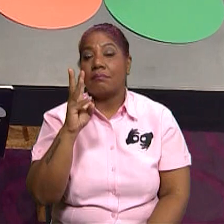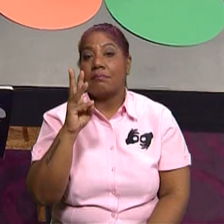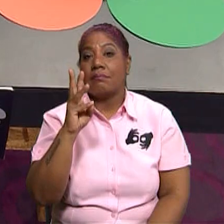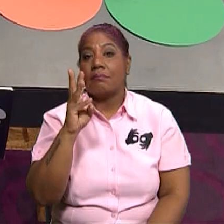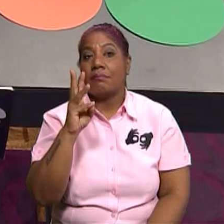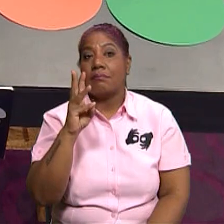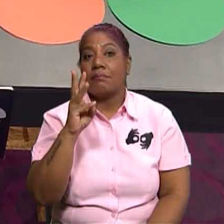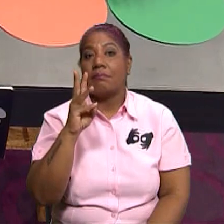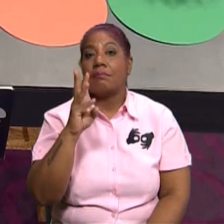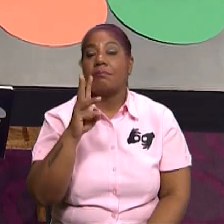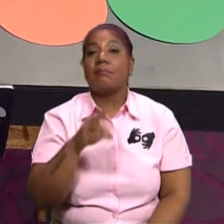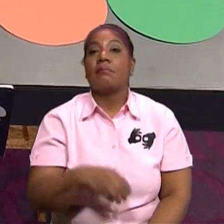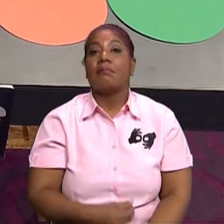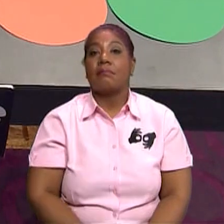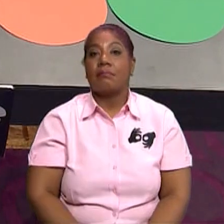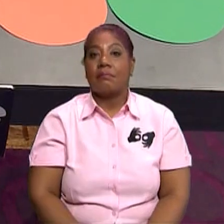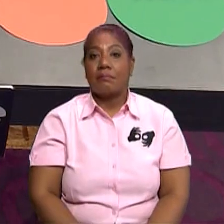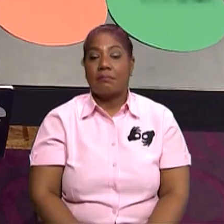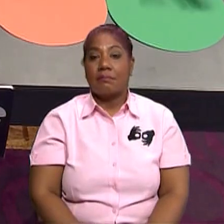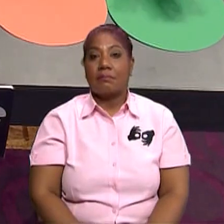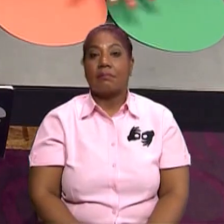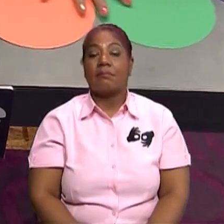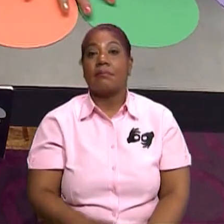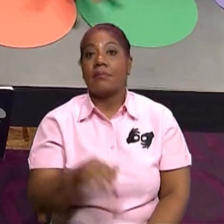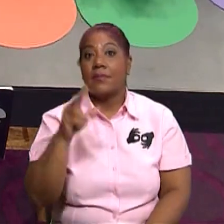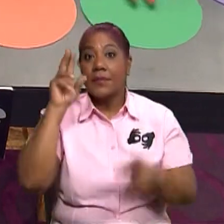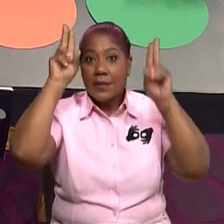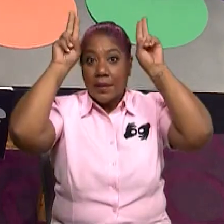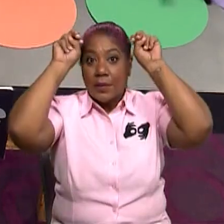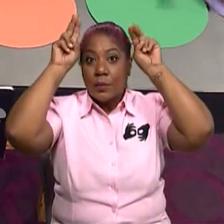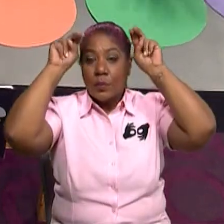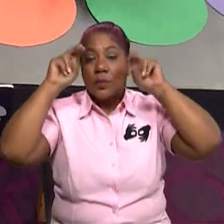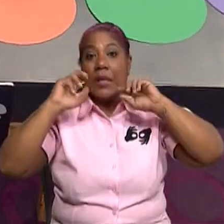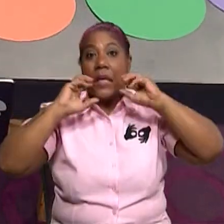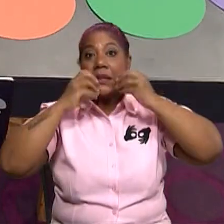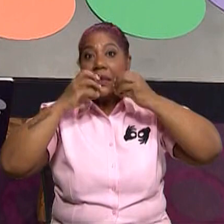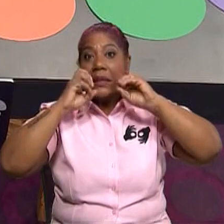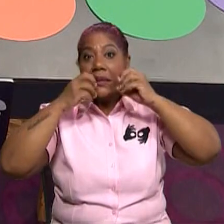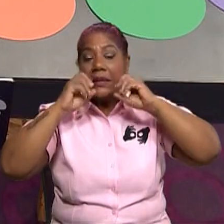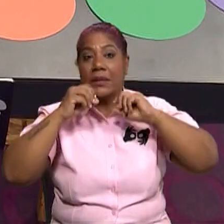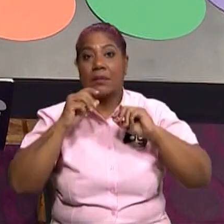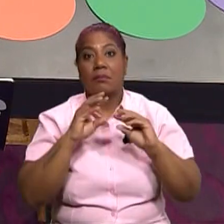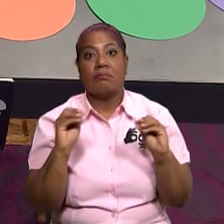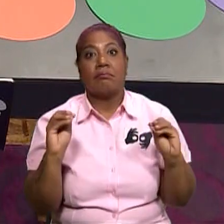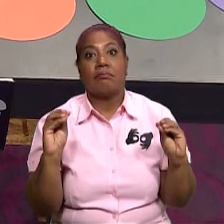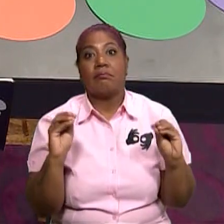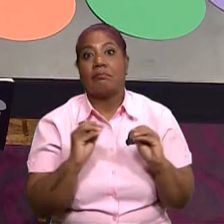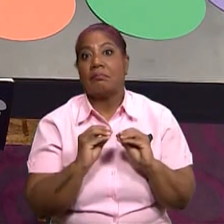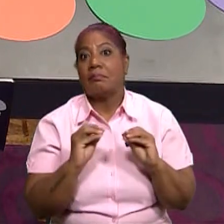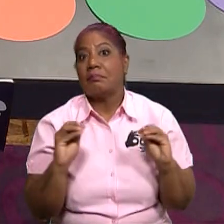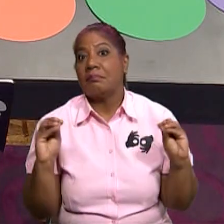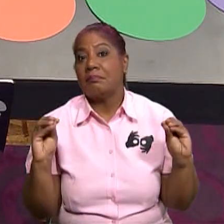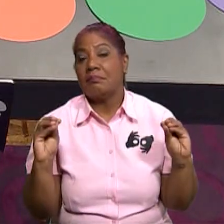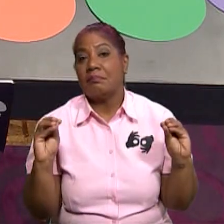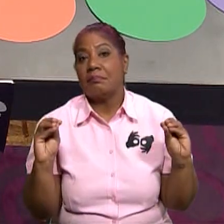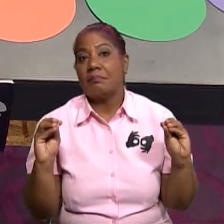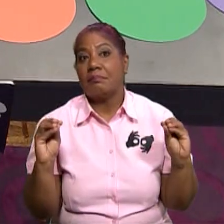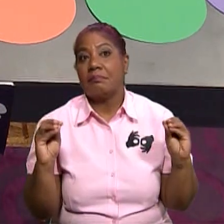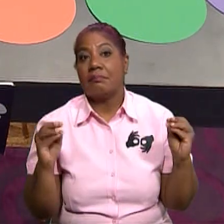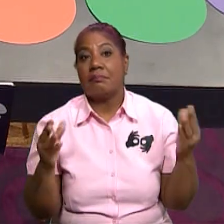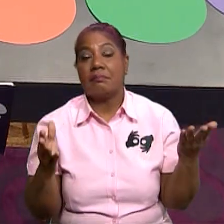pantalla con el conejo y la zanahoria, observen que tengo mis 6 grupos, pero no tengo ninguna galleta para